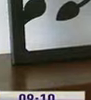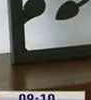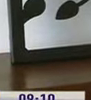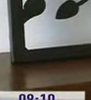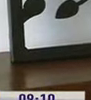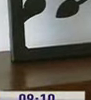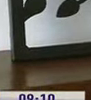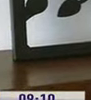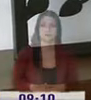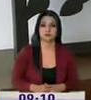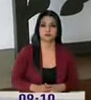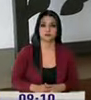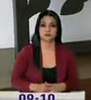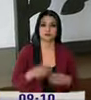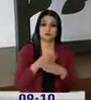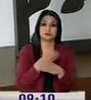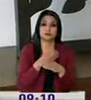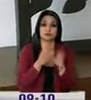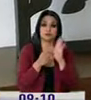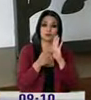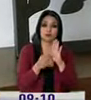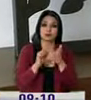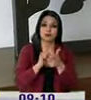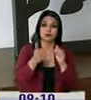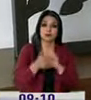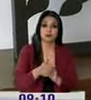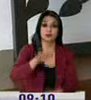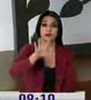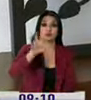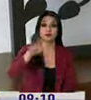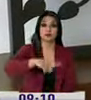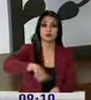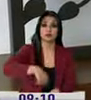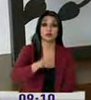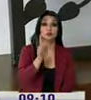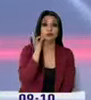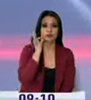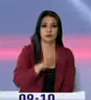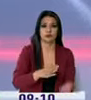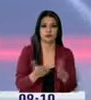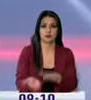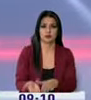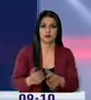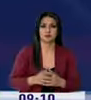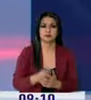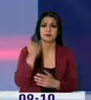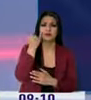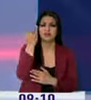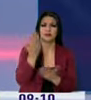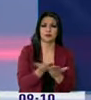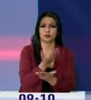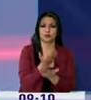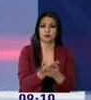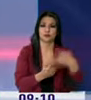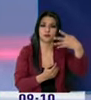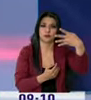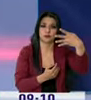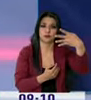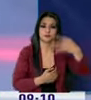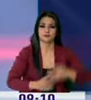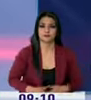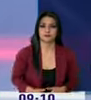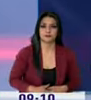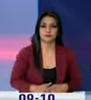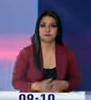muertas. Las cifras están indicándonos que cada 53 horas está muriendo una mujer. La iniciativa propone 4 ejes